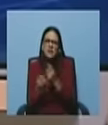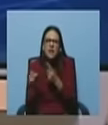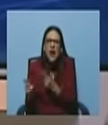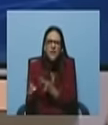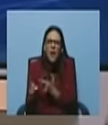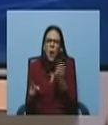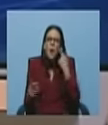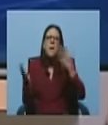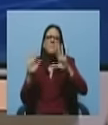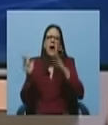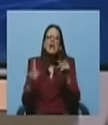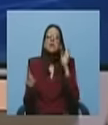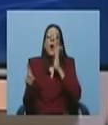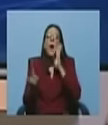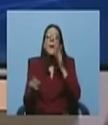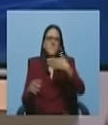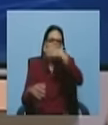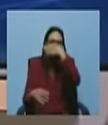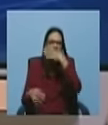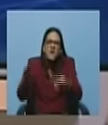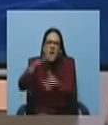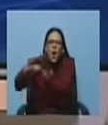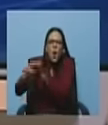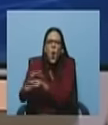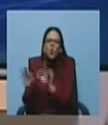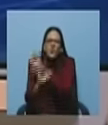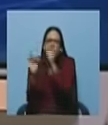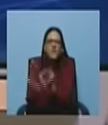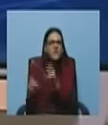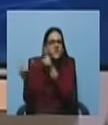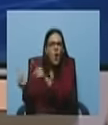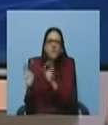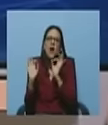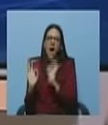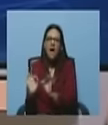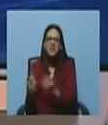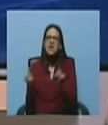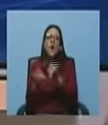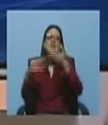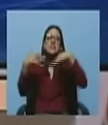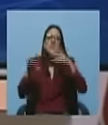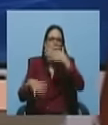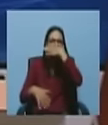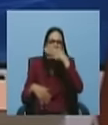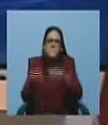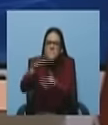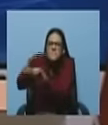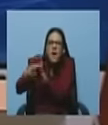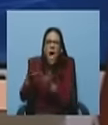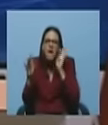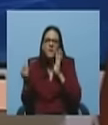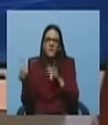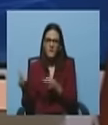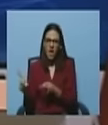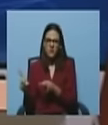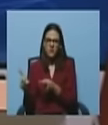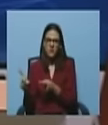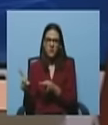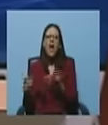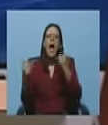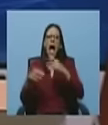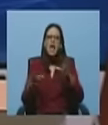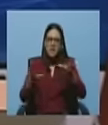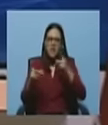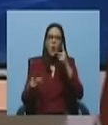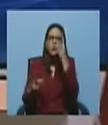parecido a una mafia para la corrupción. Muy parecido a una mafia. Ahora surge una persona que también está detenida, se